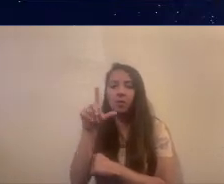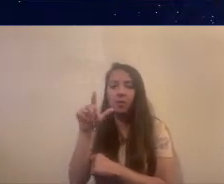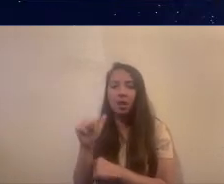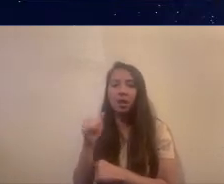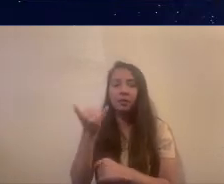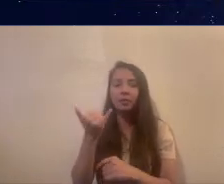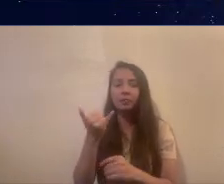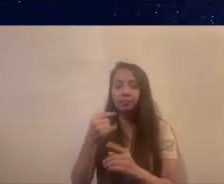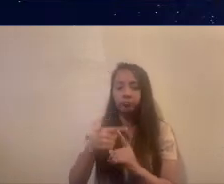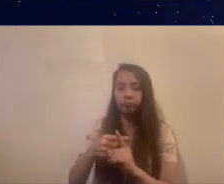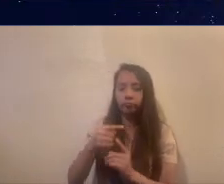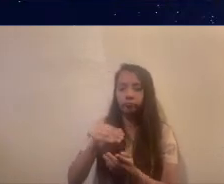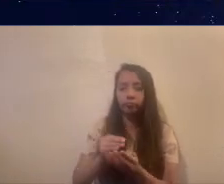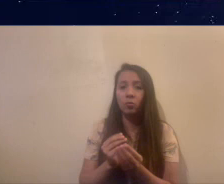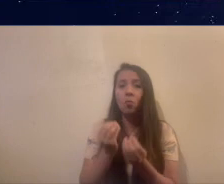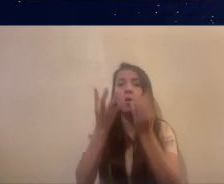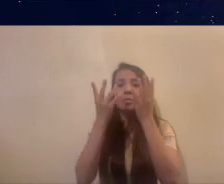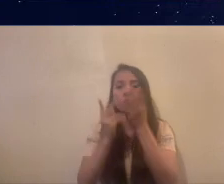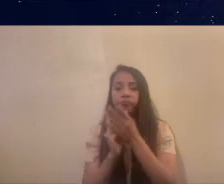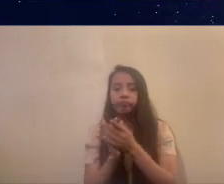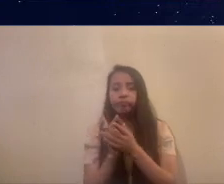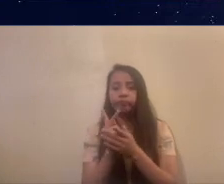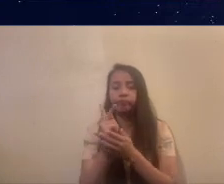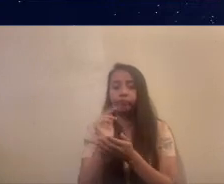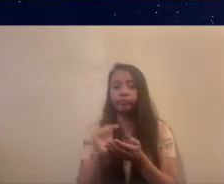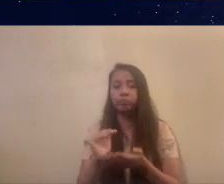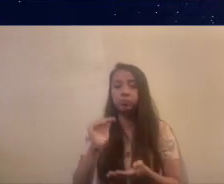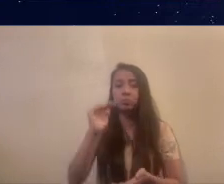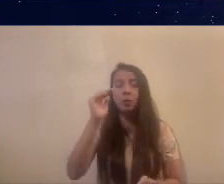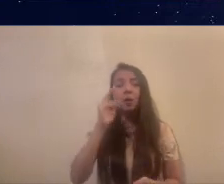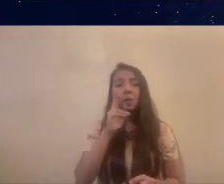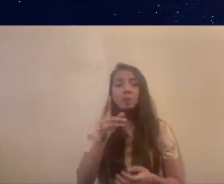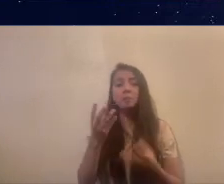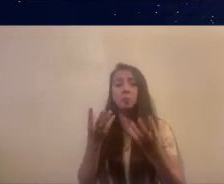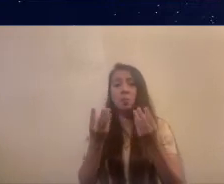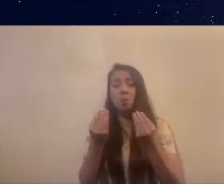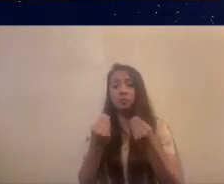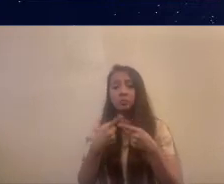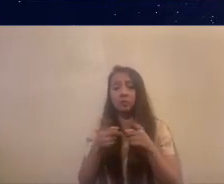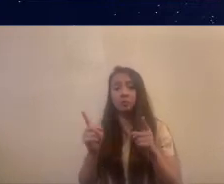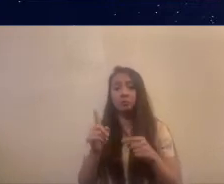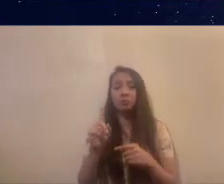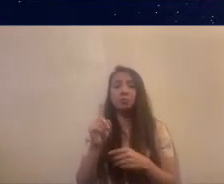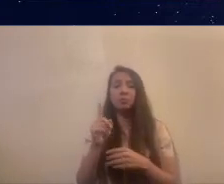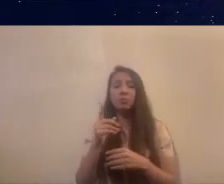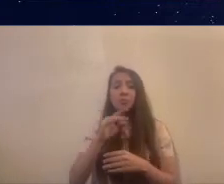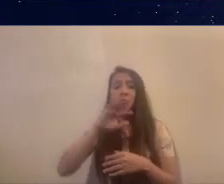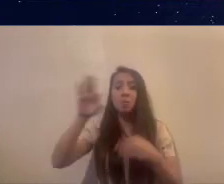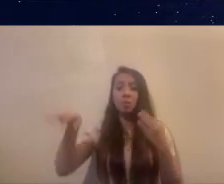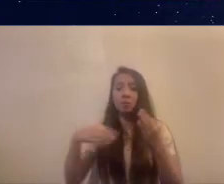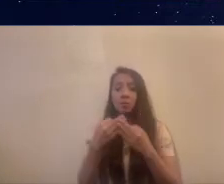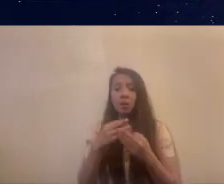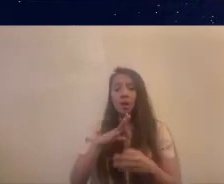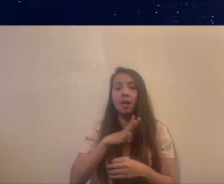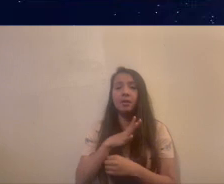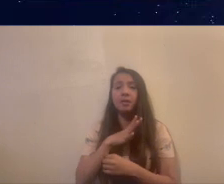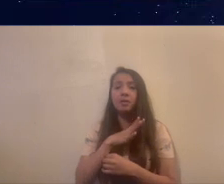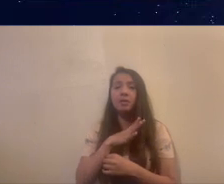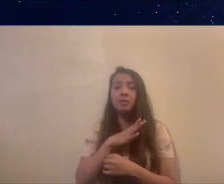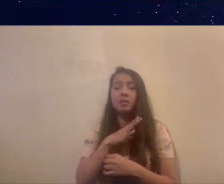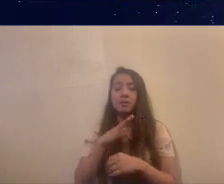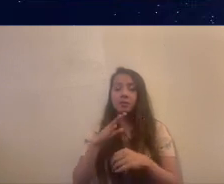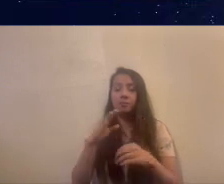las plantas y hemos visto que en realidad no había muchas diferencias significativas. En todos los casos, en todos los tratamientos, hay